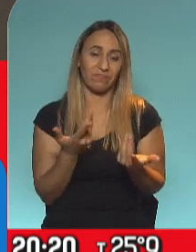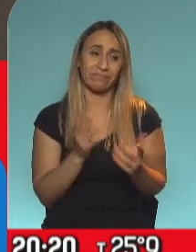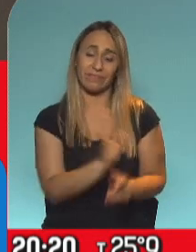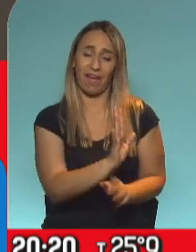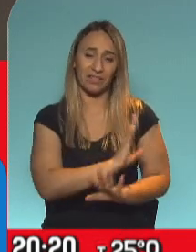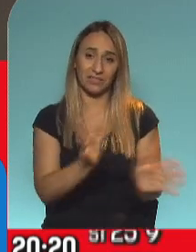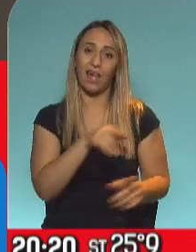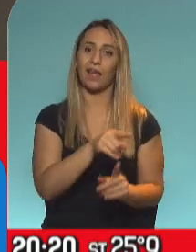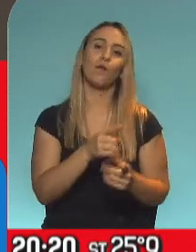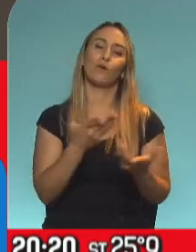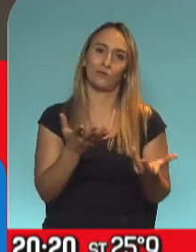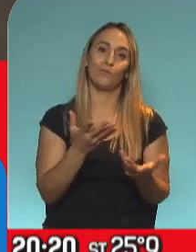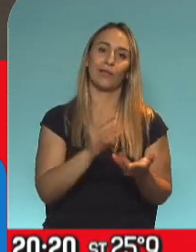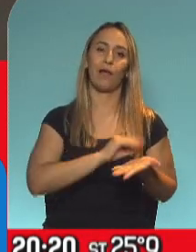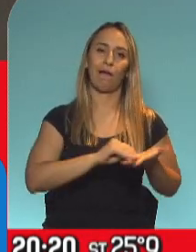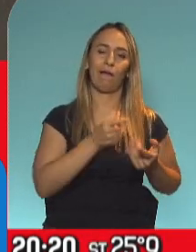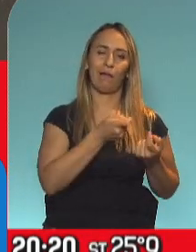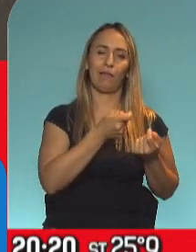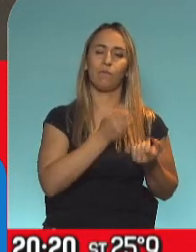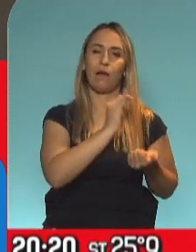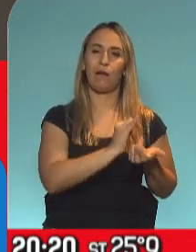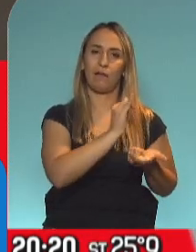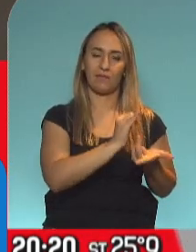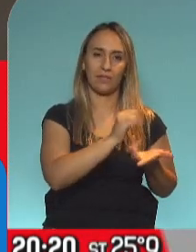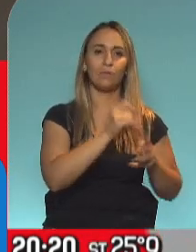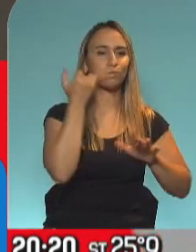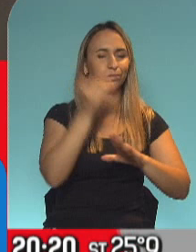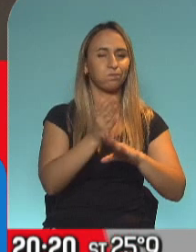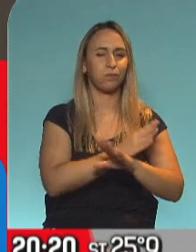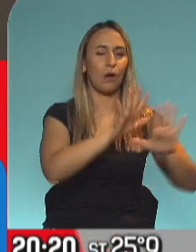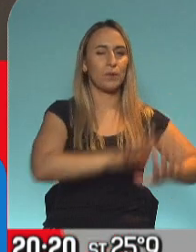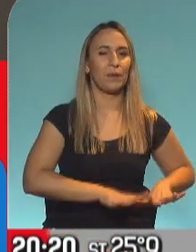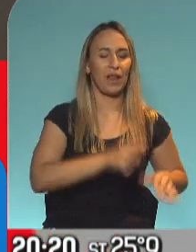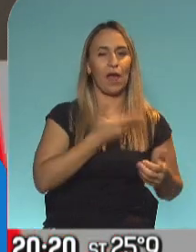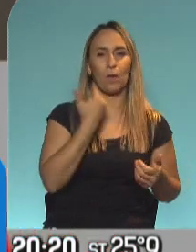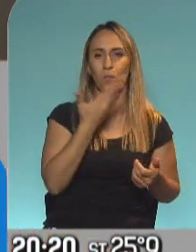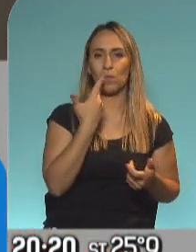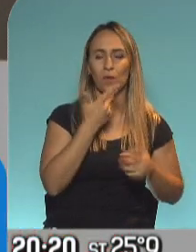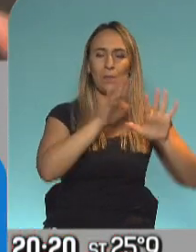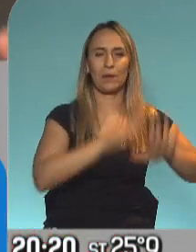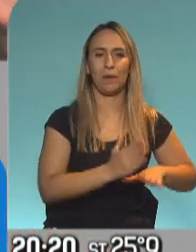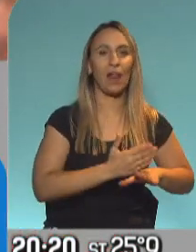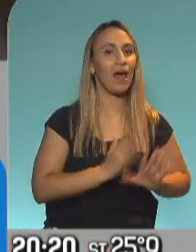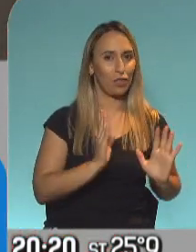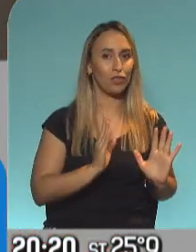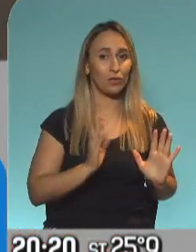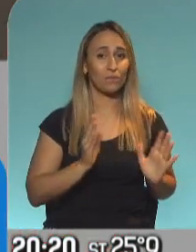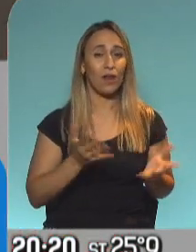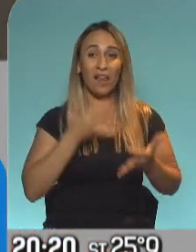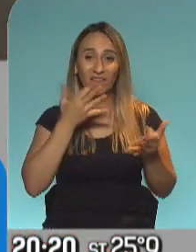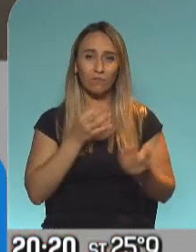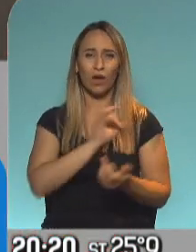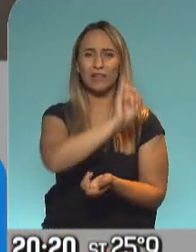su versión, guiada obviamente, una versión ya preparada desde ya, pero francamente del pobre